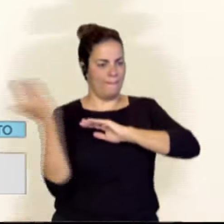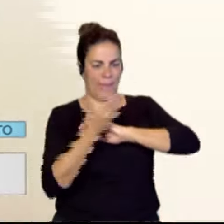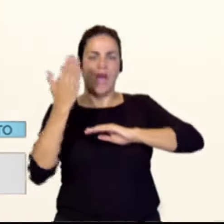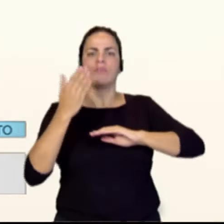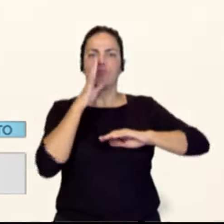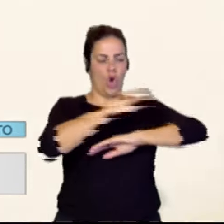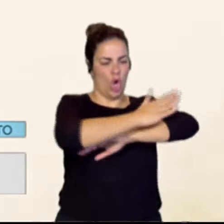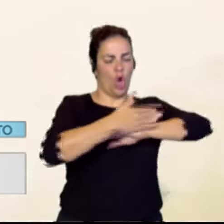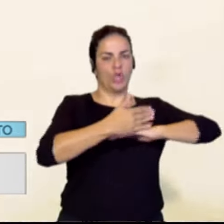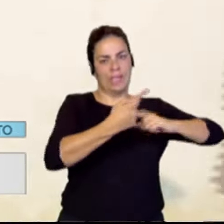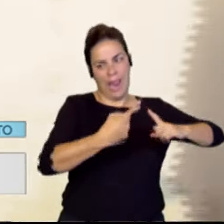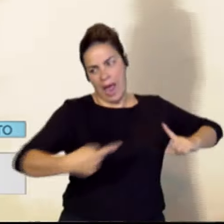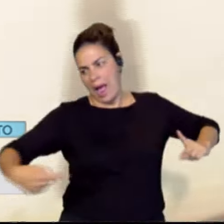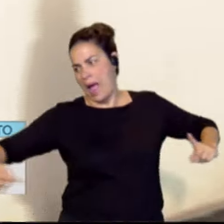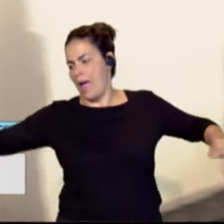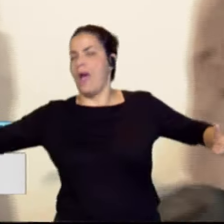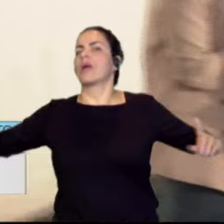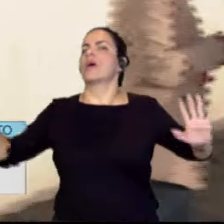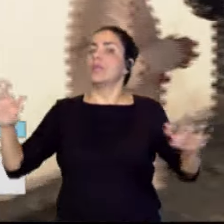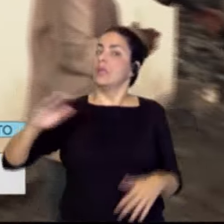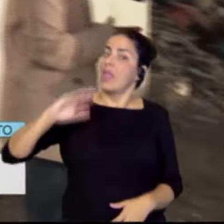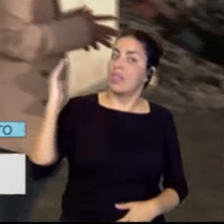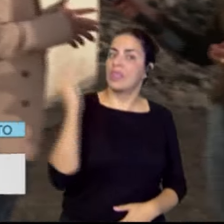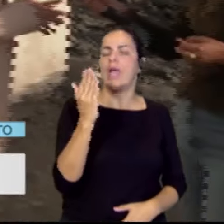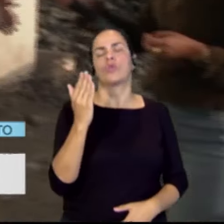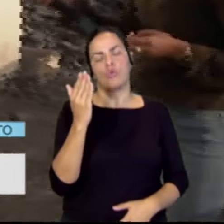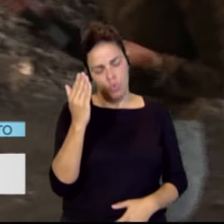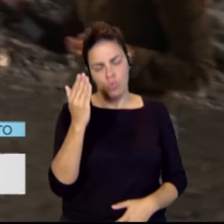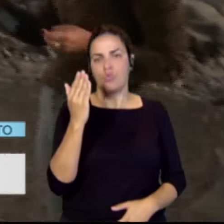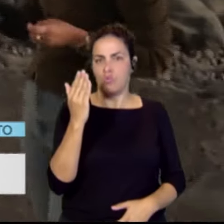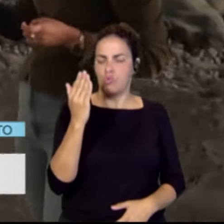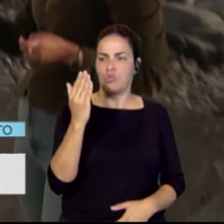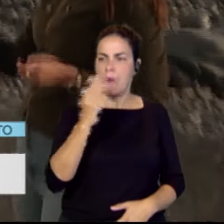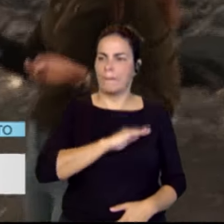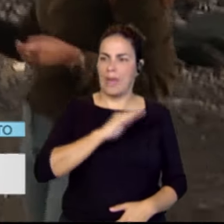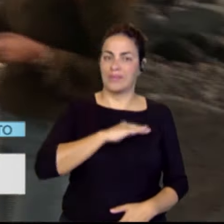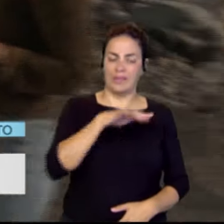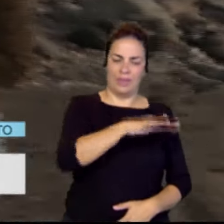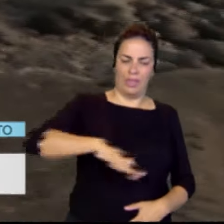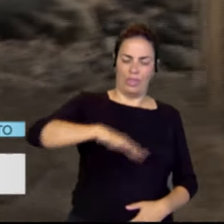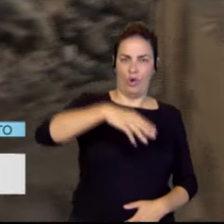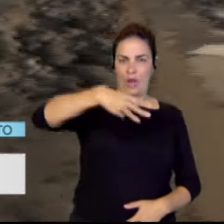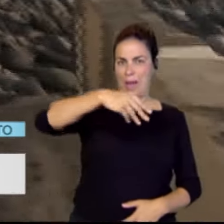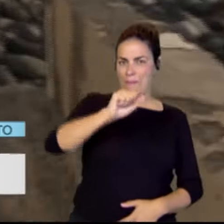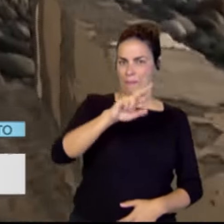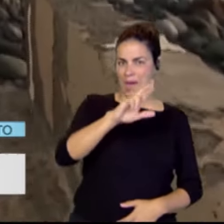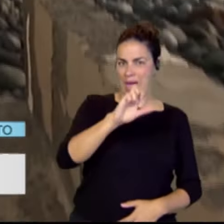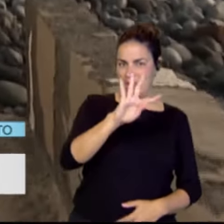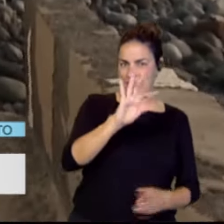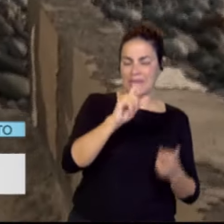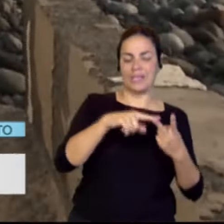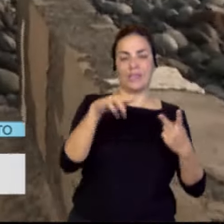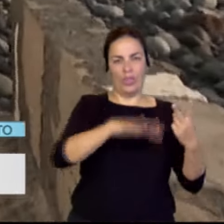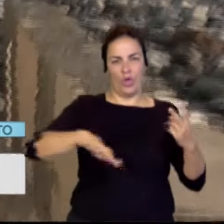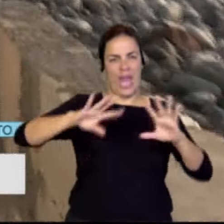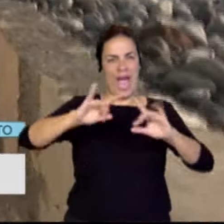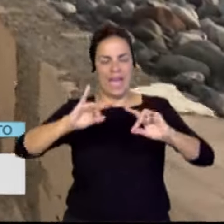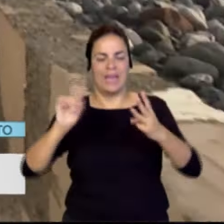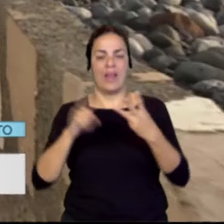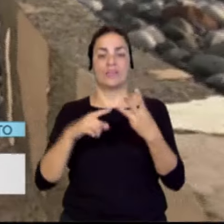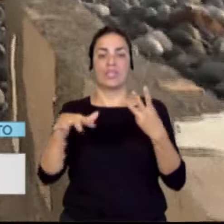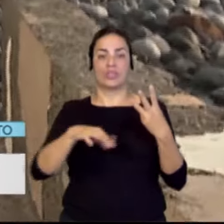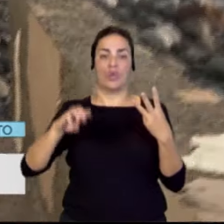extenso y los daños han sido mucho en las maretas eh en las Arenas en el porís